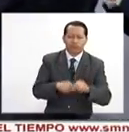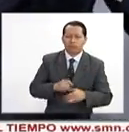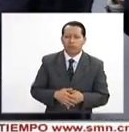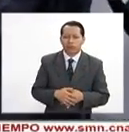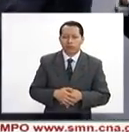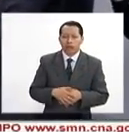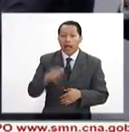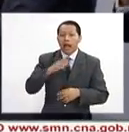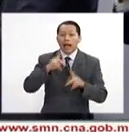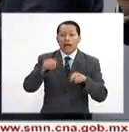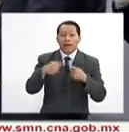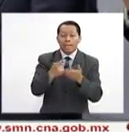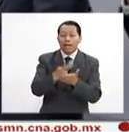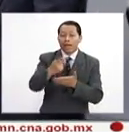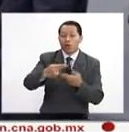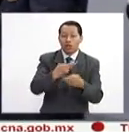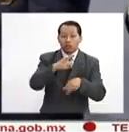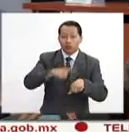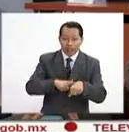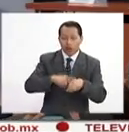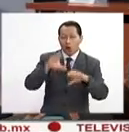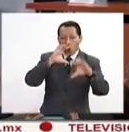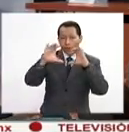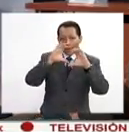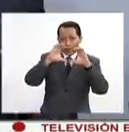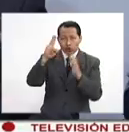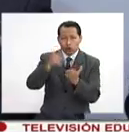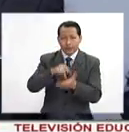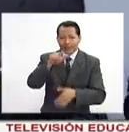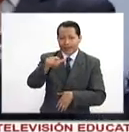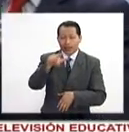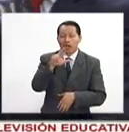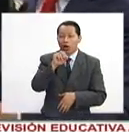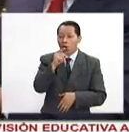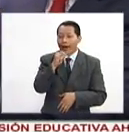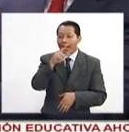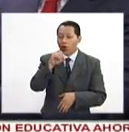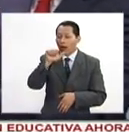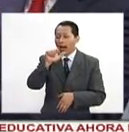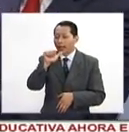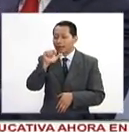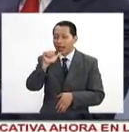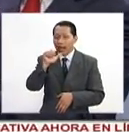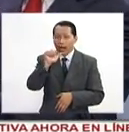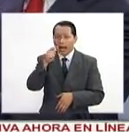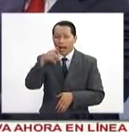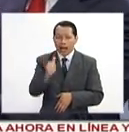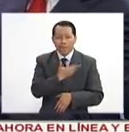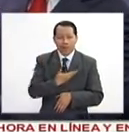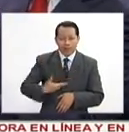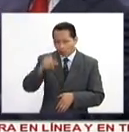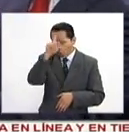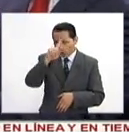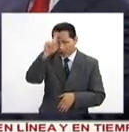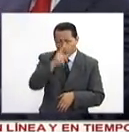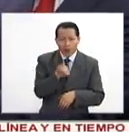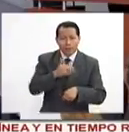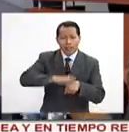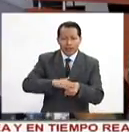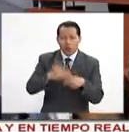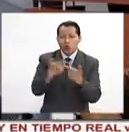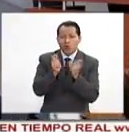la ceremonia se entregó el Premio Nacional de la Comunicación 2017 a Rogerio Azcárraga Madero, presidente del Consejo de